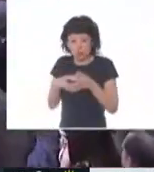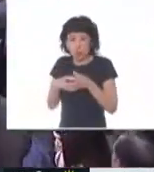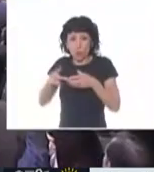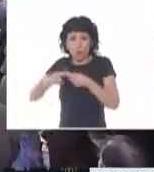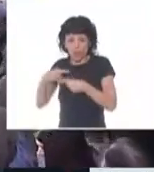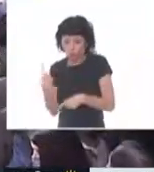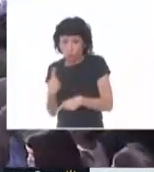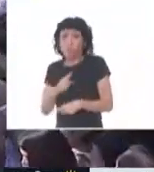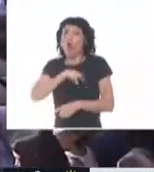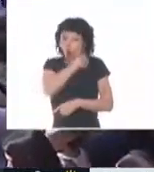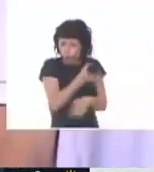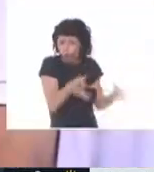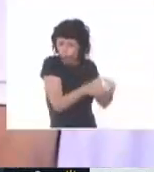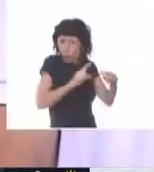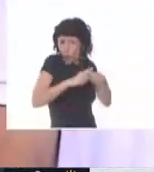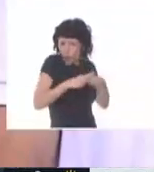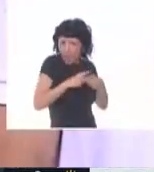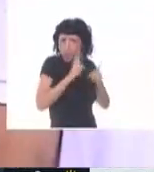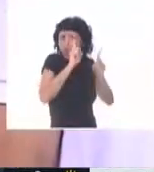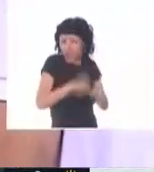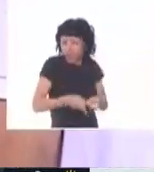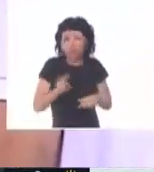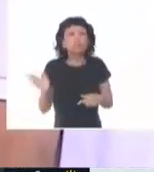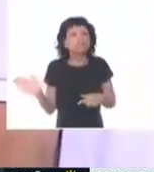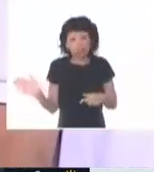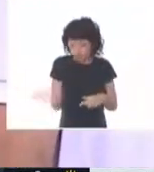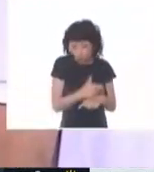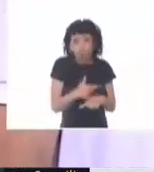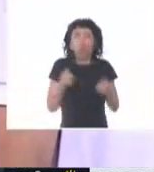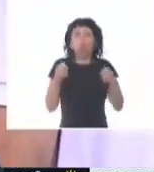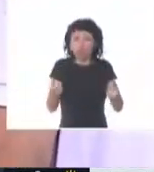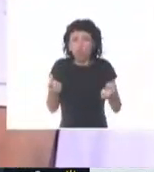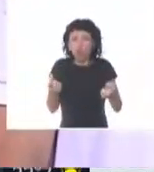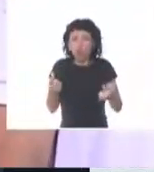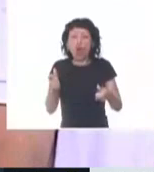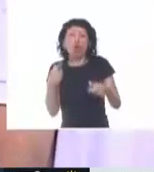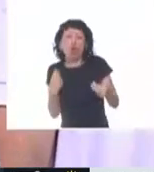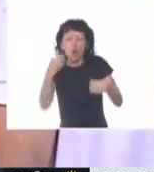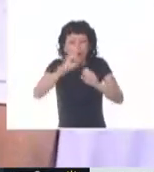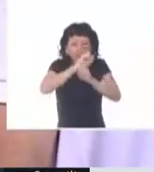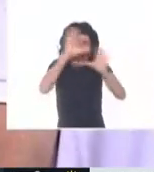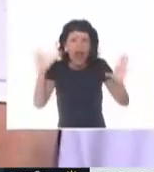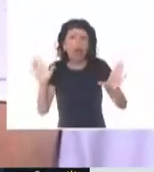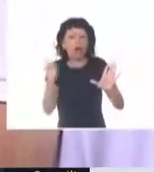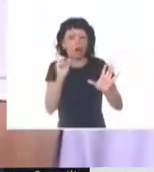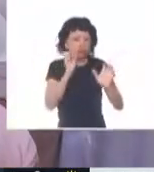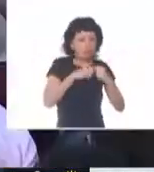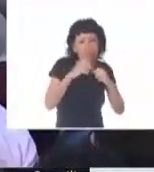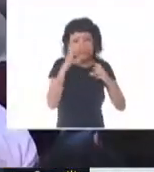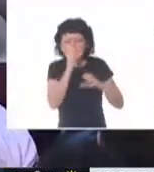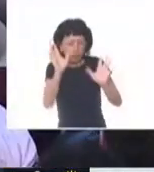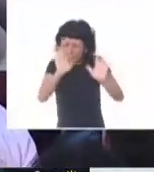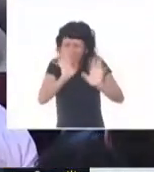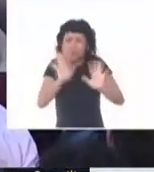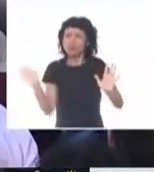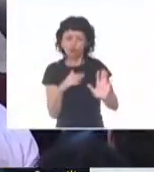otra fuerza política que le dieron transparencia y le dieron certidumbre a lo más importante que tiene la vida